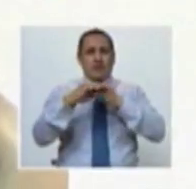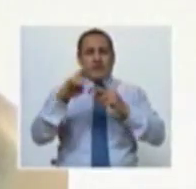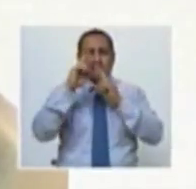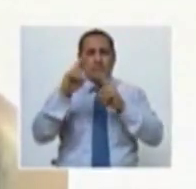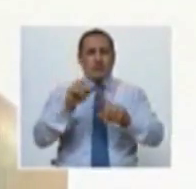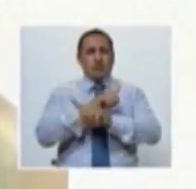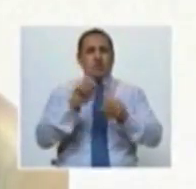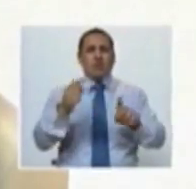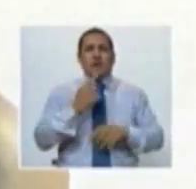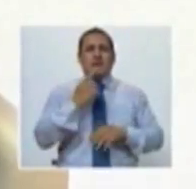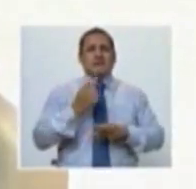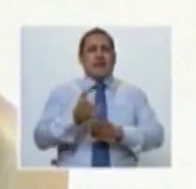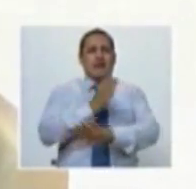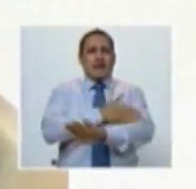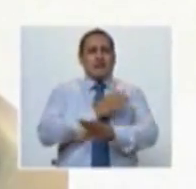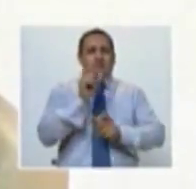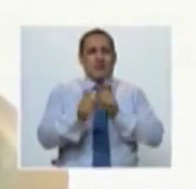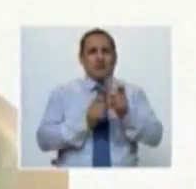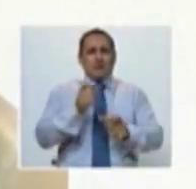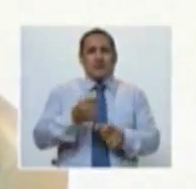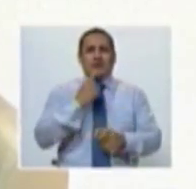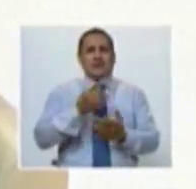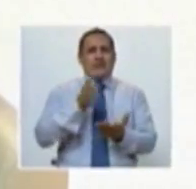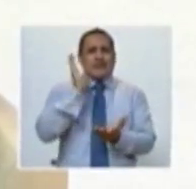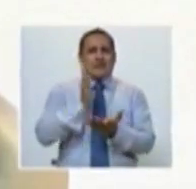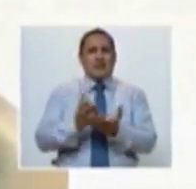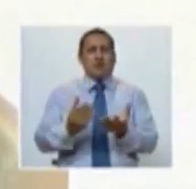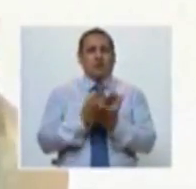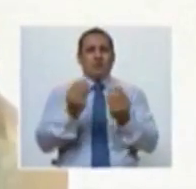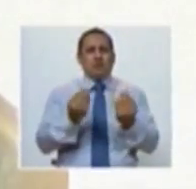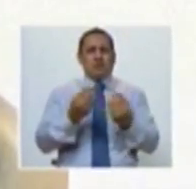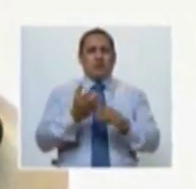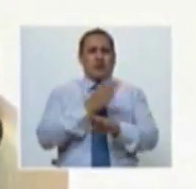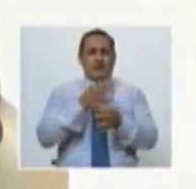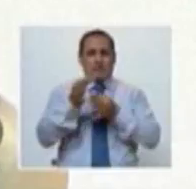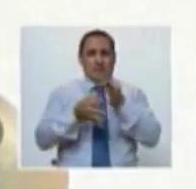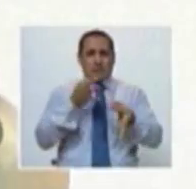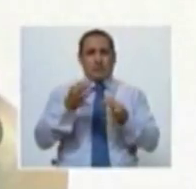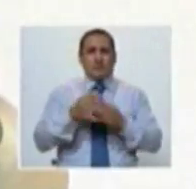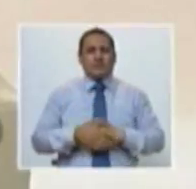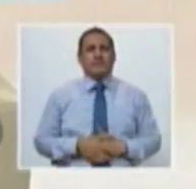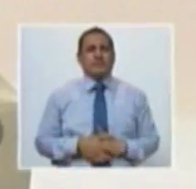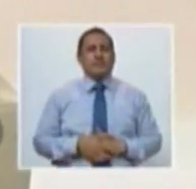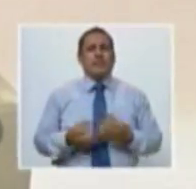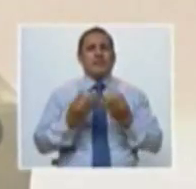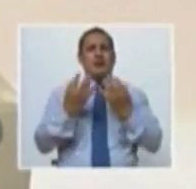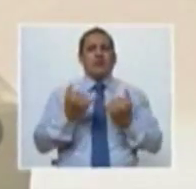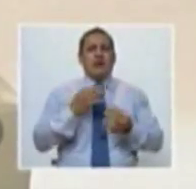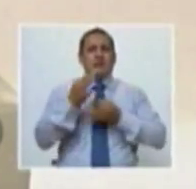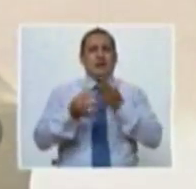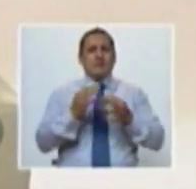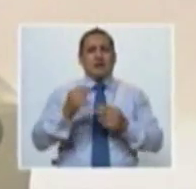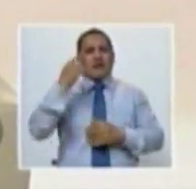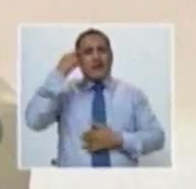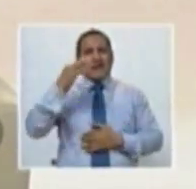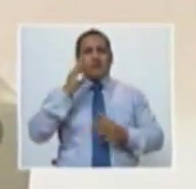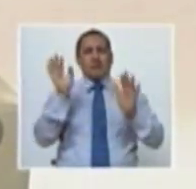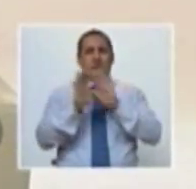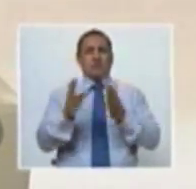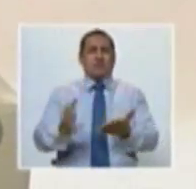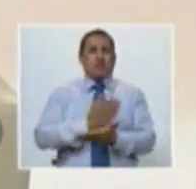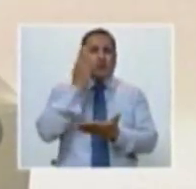no haber sido precisamente personas que hayan sido condenadas por delitos como los que se mencionan en la ley. De tal manera que estamos ante un aparente